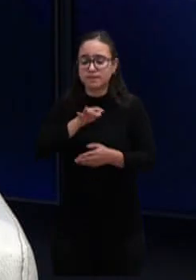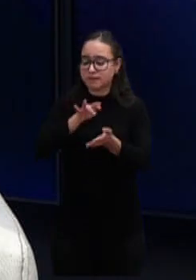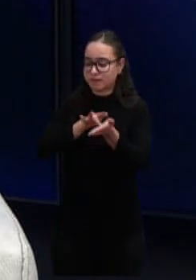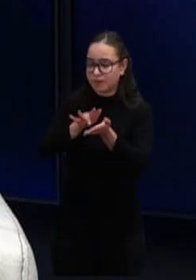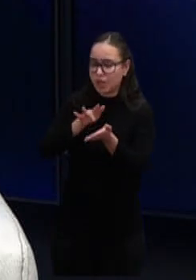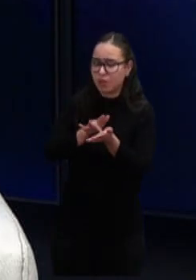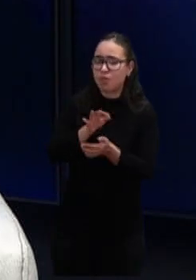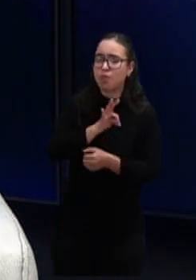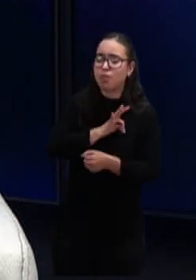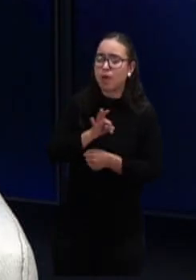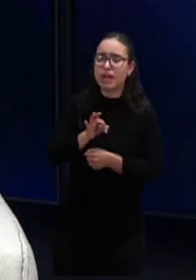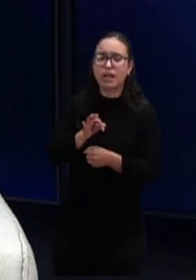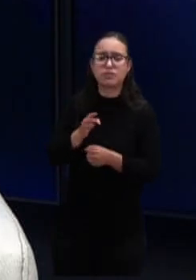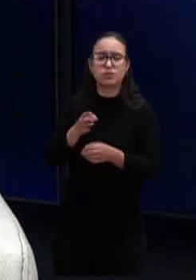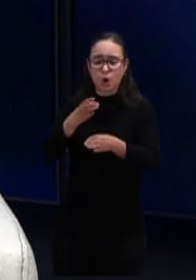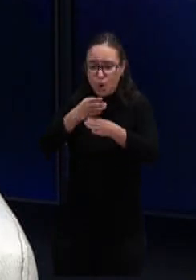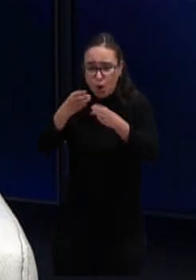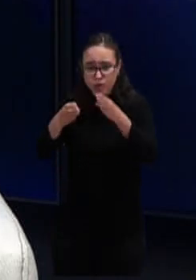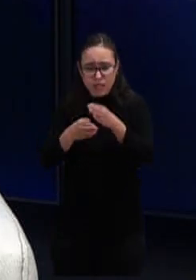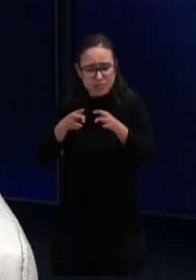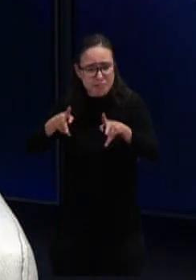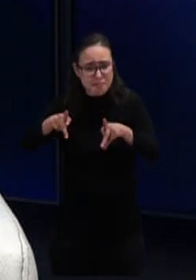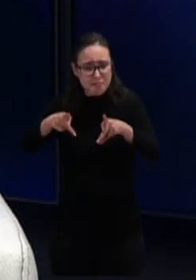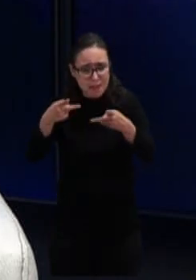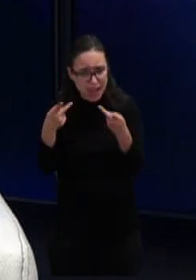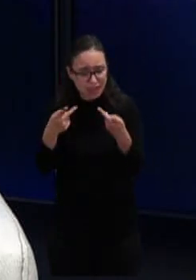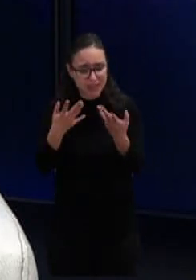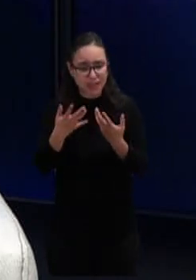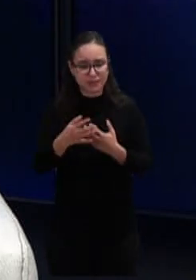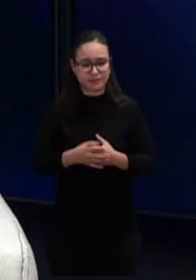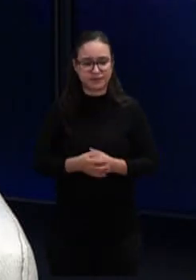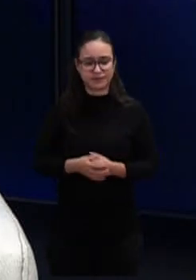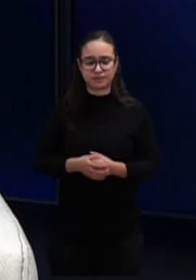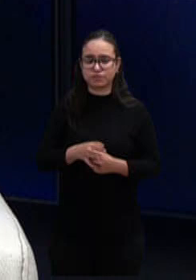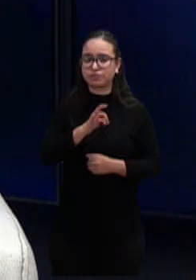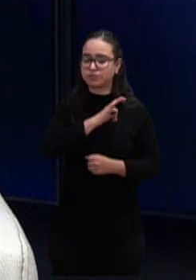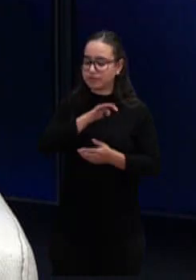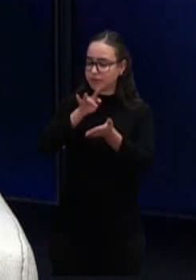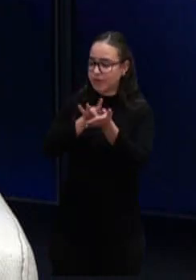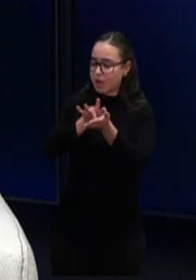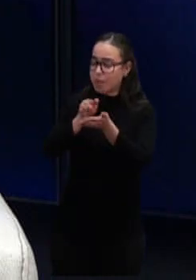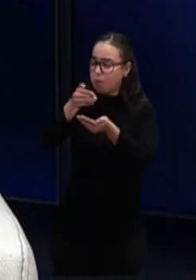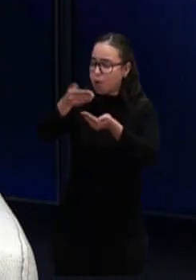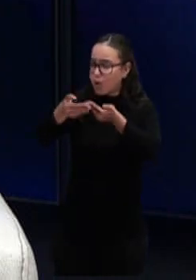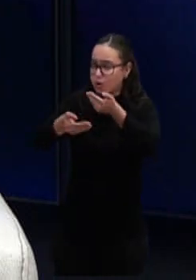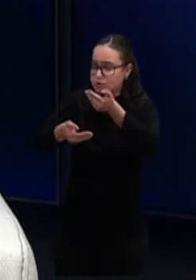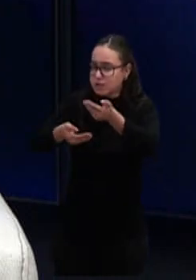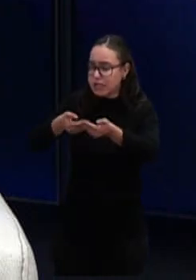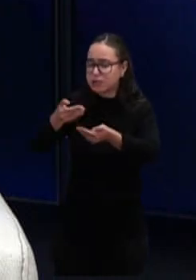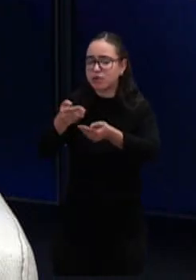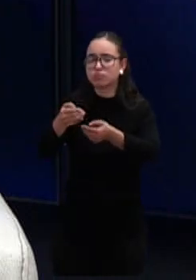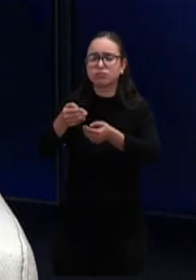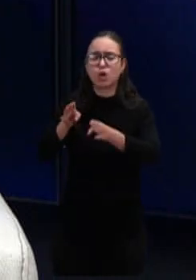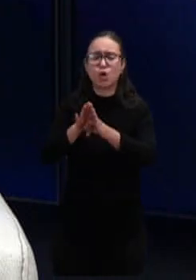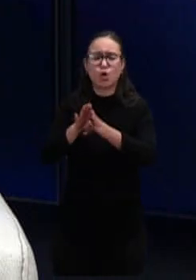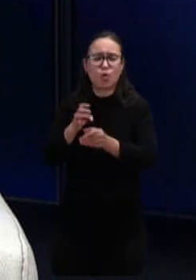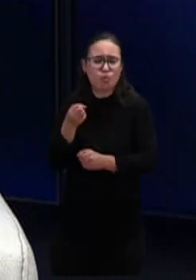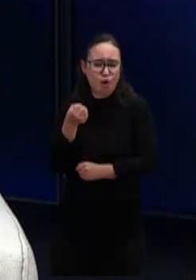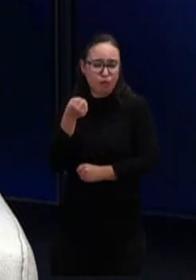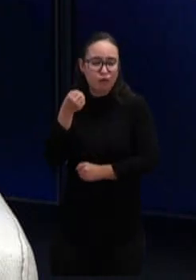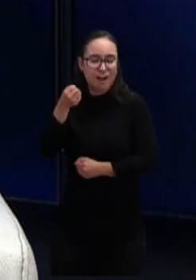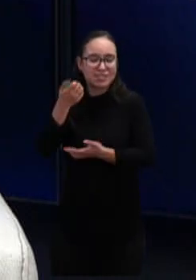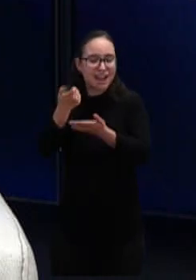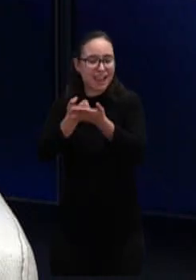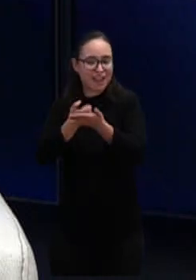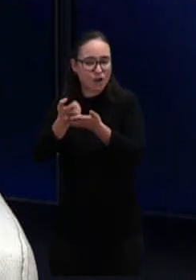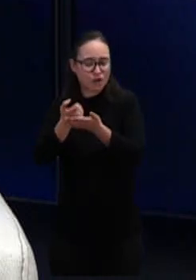comercialicen su producto para apoyarlas en este proceso de crecimiento y de empoderamiento económico